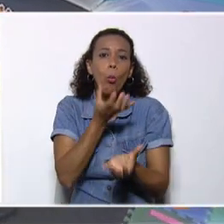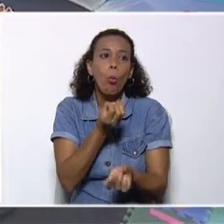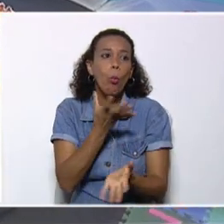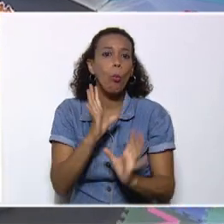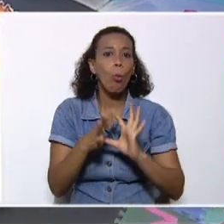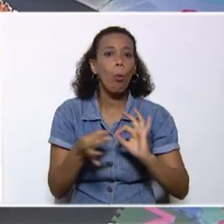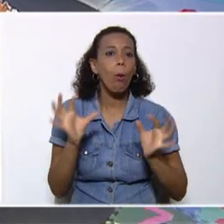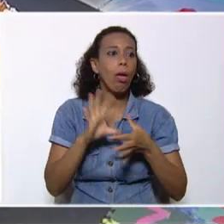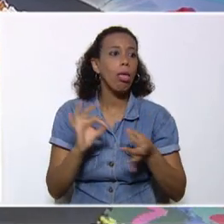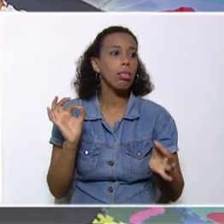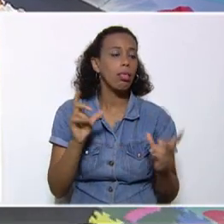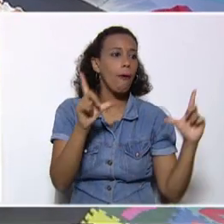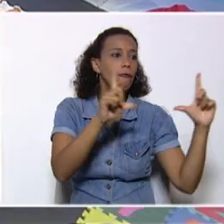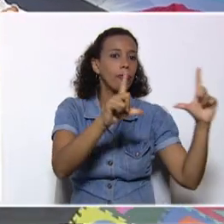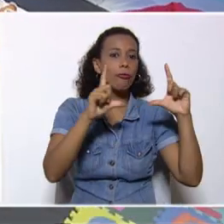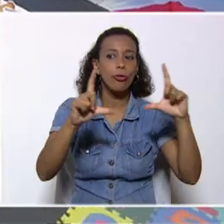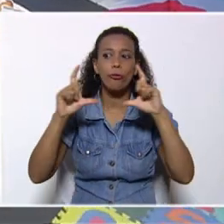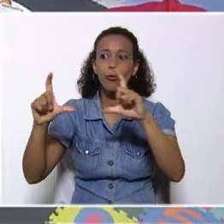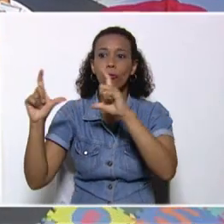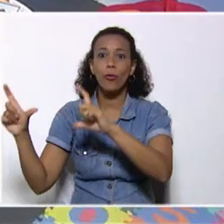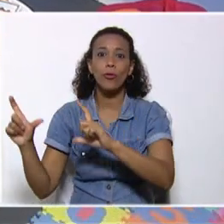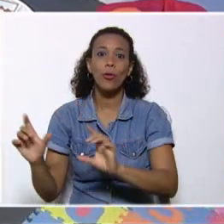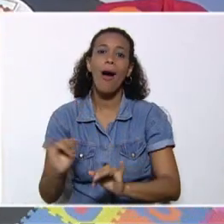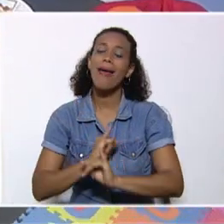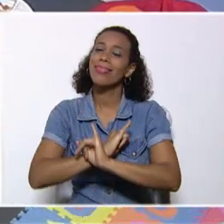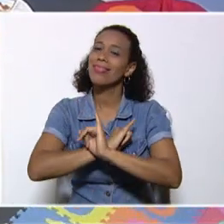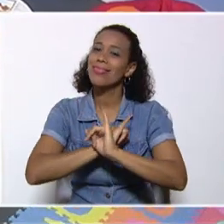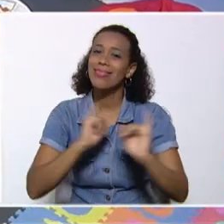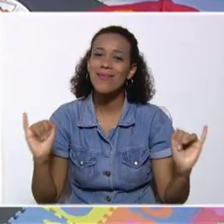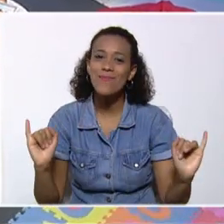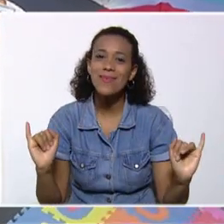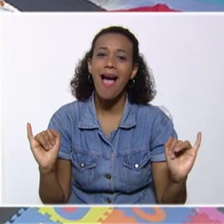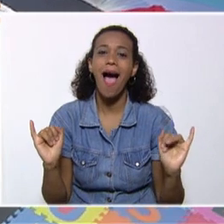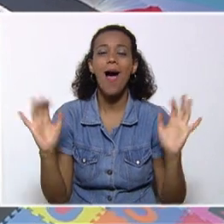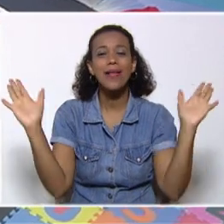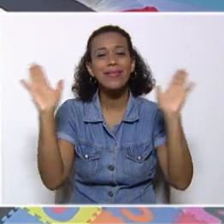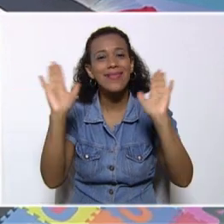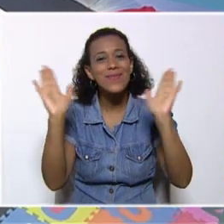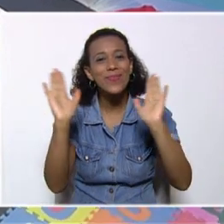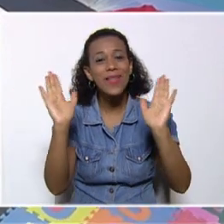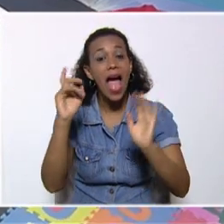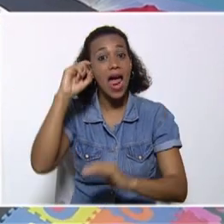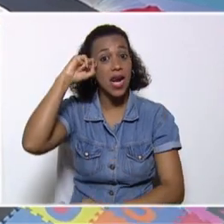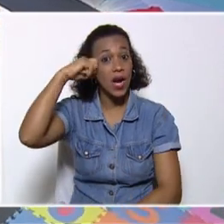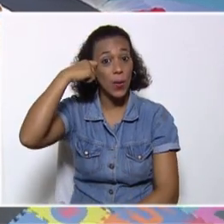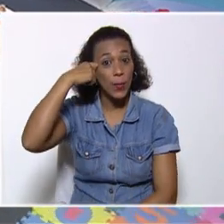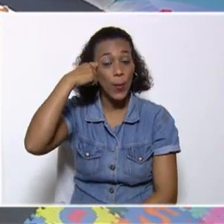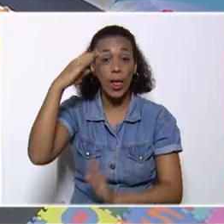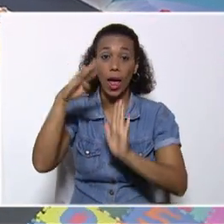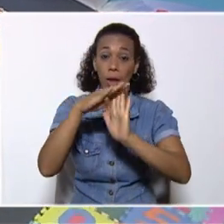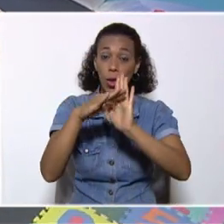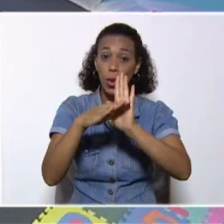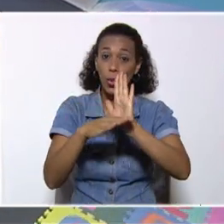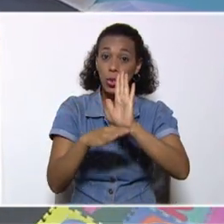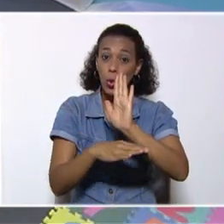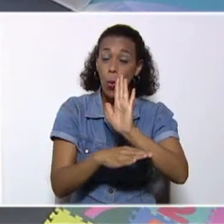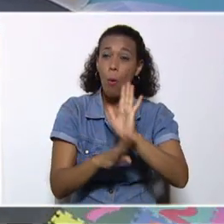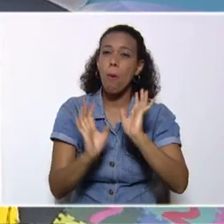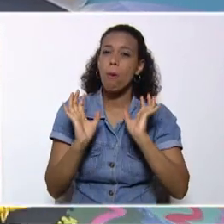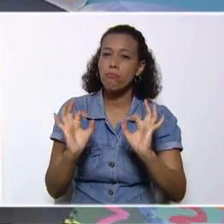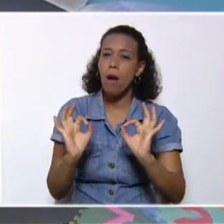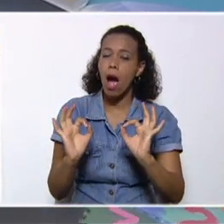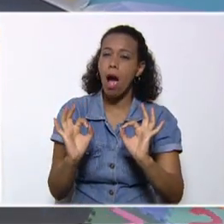narración a través de imágenes. Y de esta forma, pues, me despido. Recuerden que deben